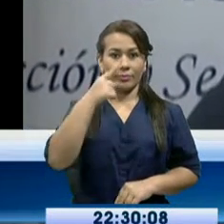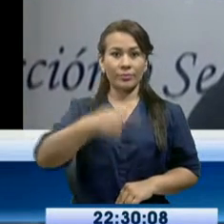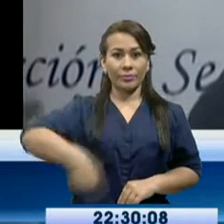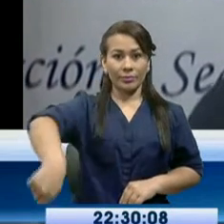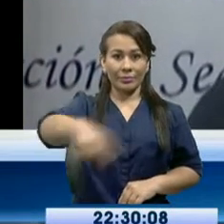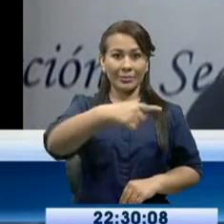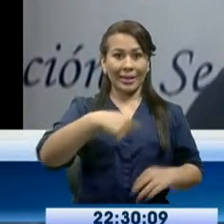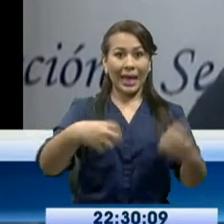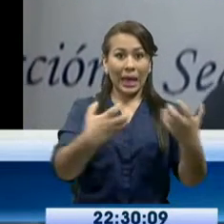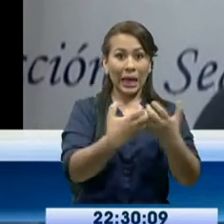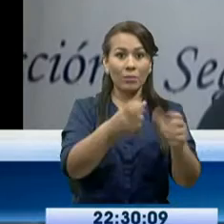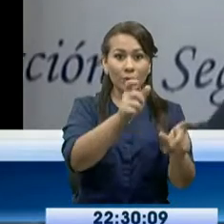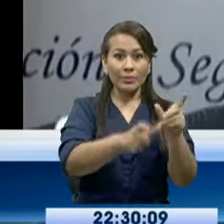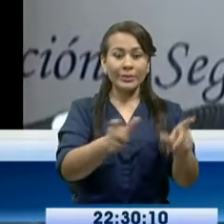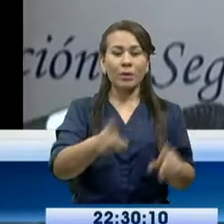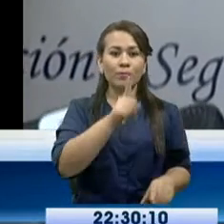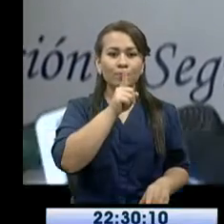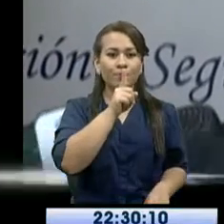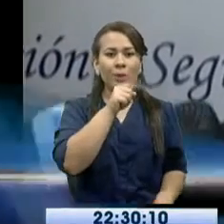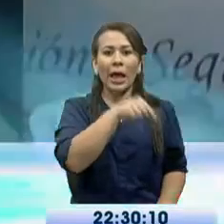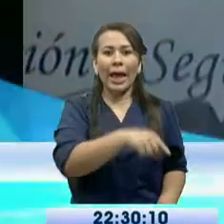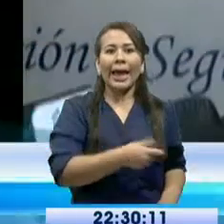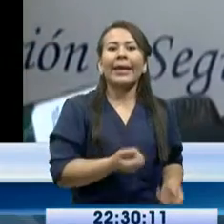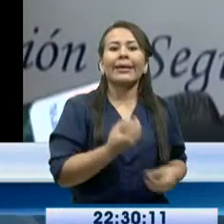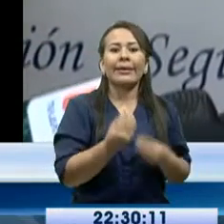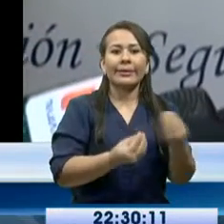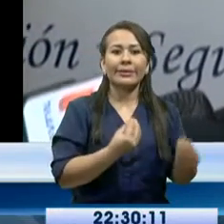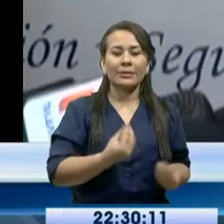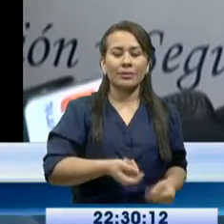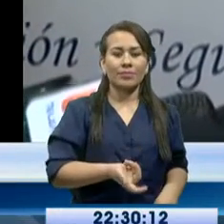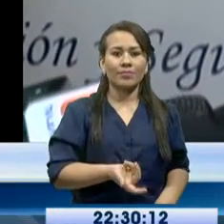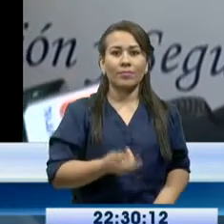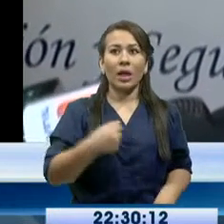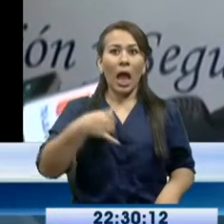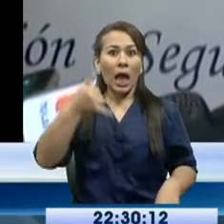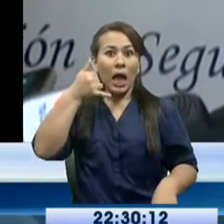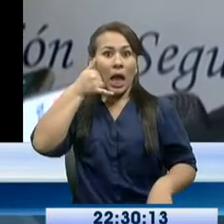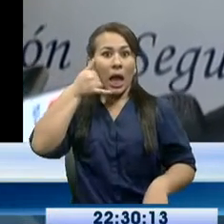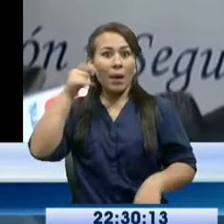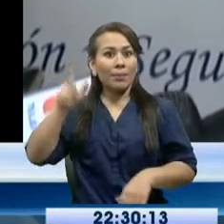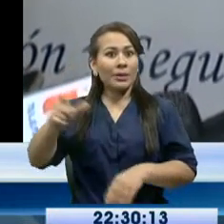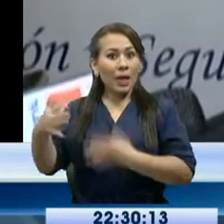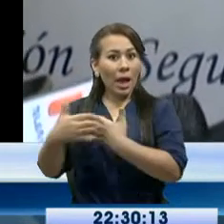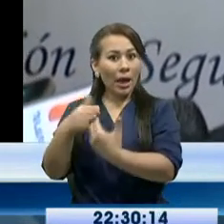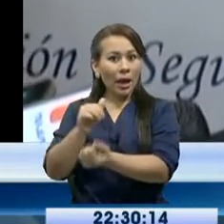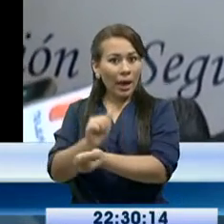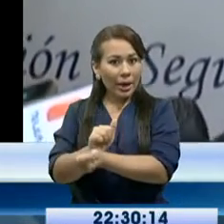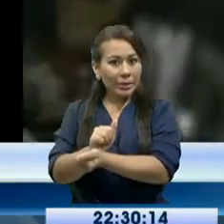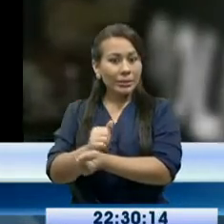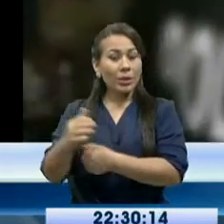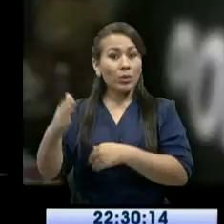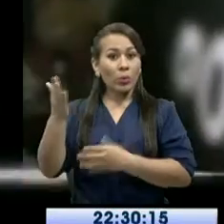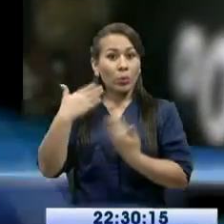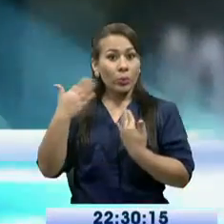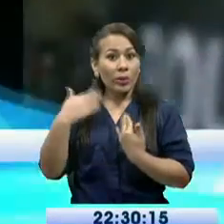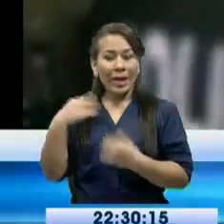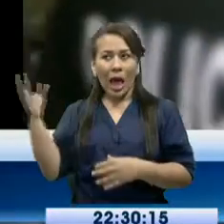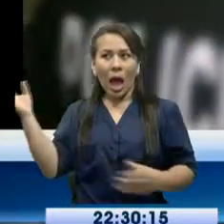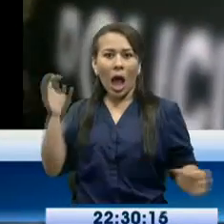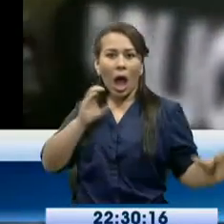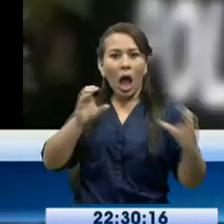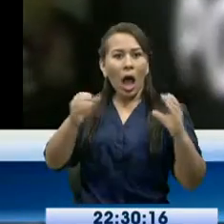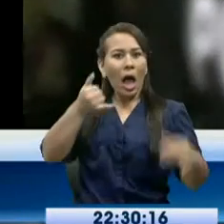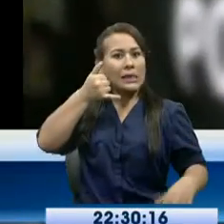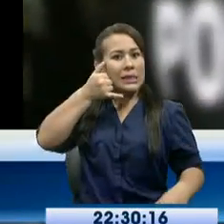red de extorsión que funcionaba con de privados de la libertad que se encuentra en el centro regional de Guayaquil. Entre las personas